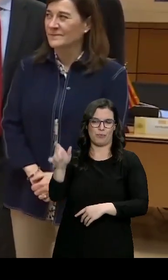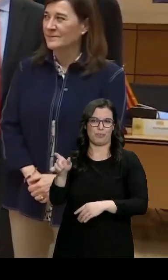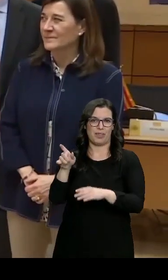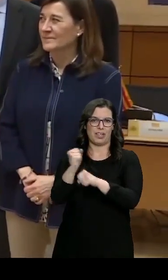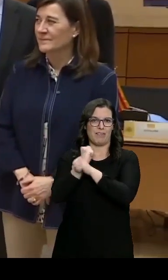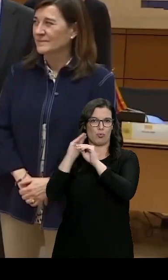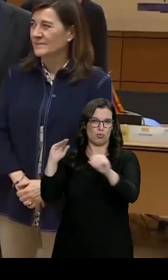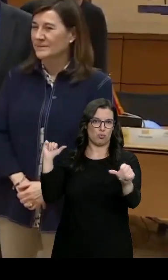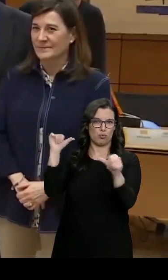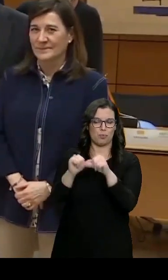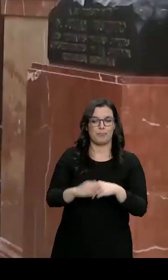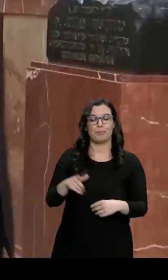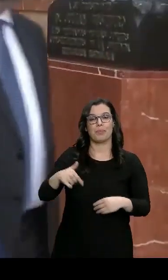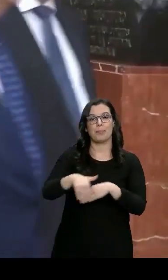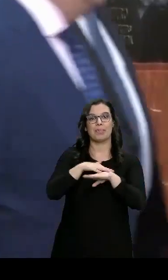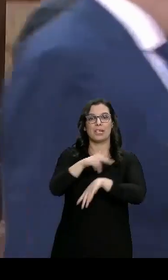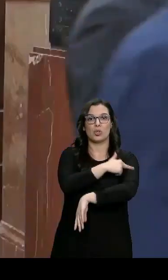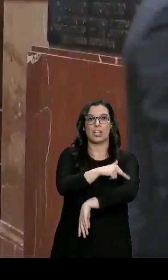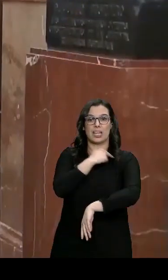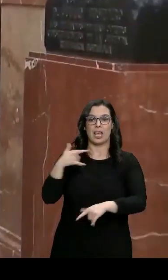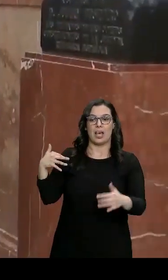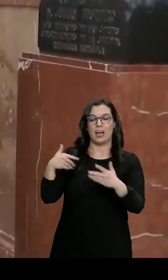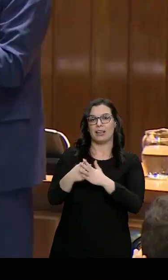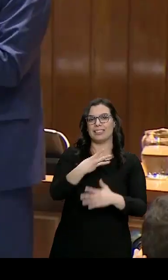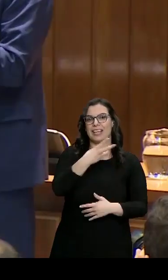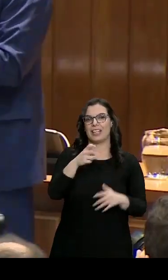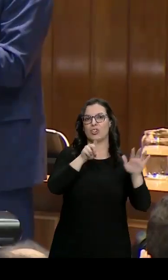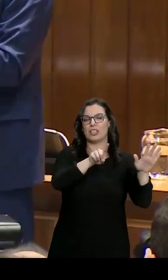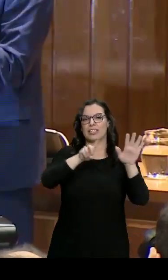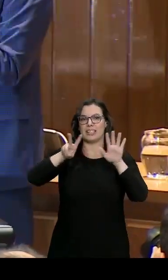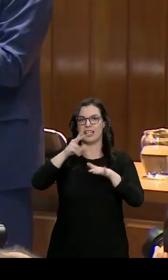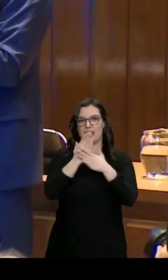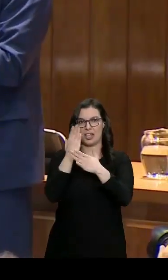Salvador Illa ha estado al frente del Ministerio de Sanidad 377 días.